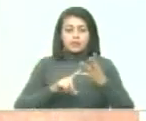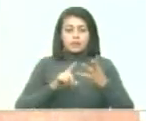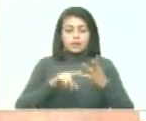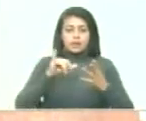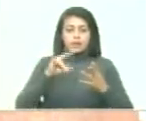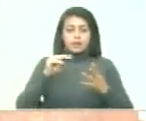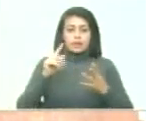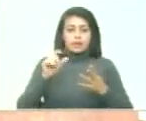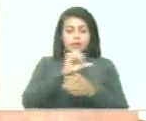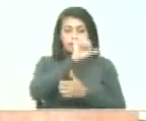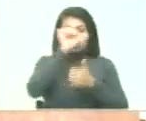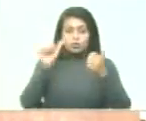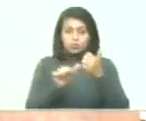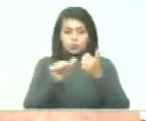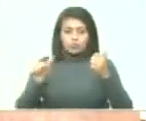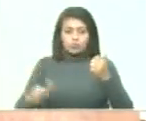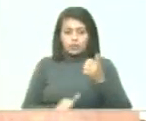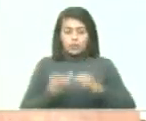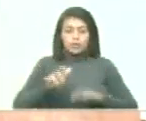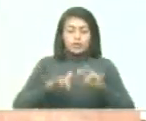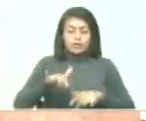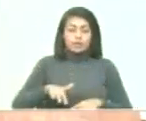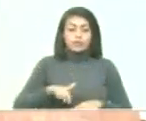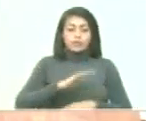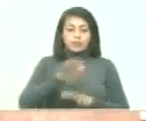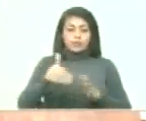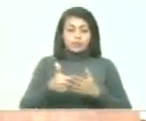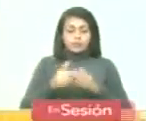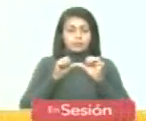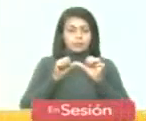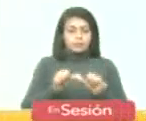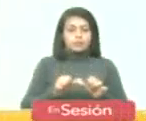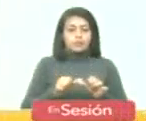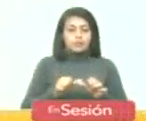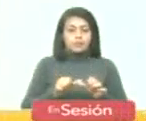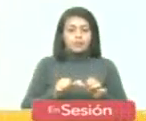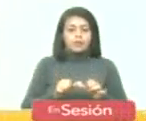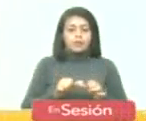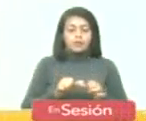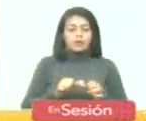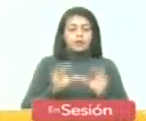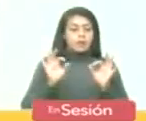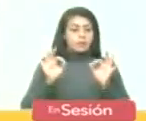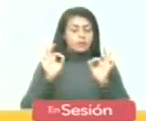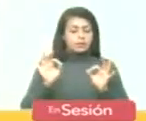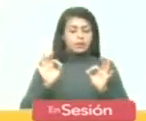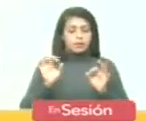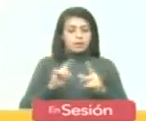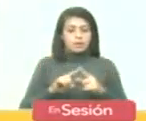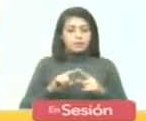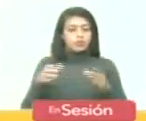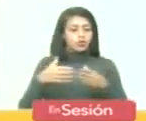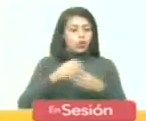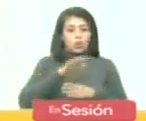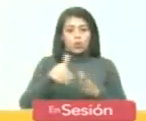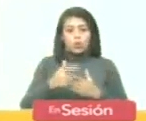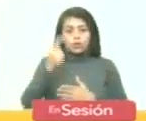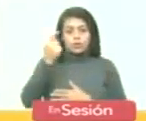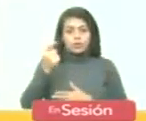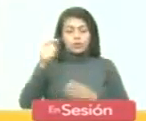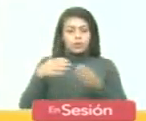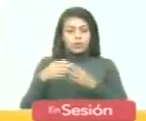Hinojosa, subsecretaria. Señores presidentes de comisiones permanentes, comisiones especiales, camaradas parlamentarios del Bloque